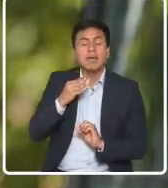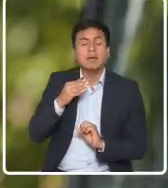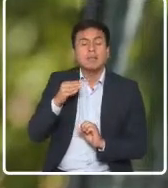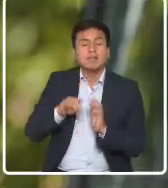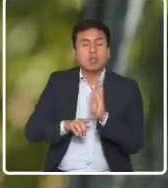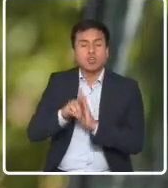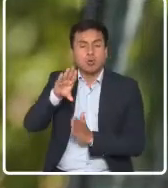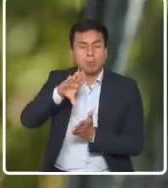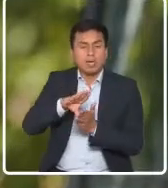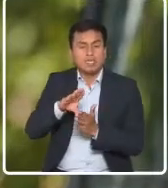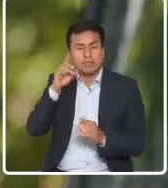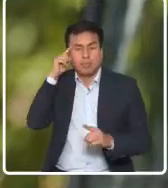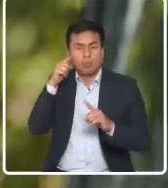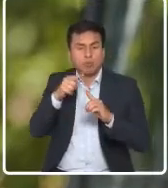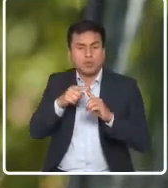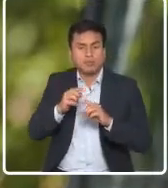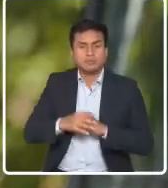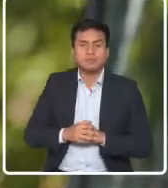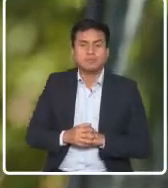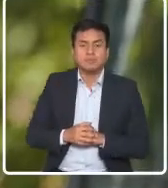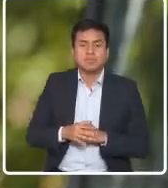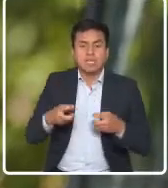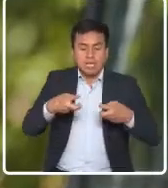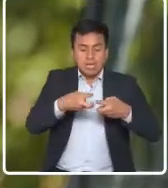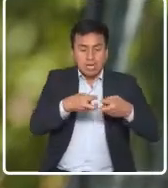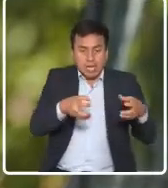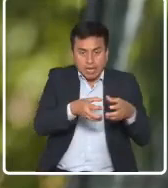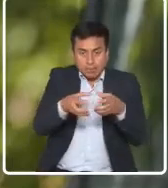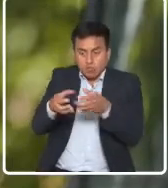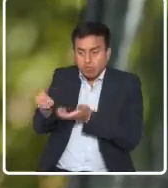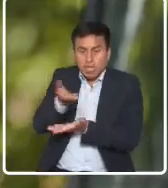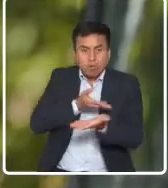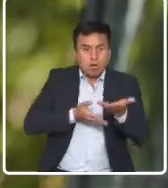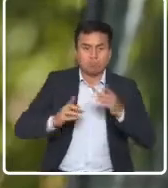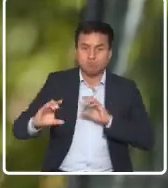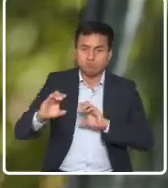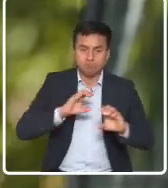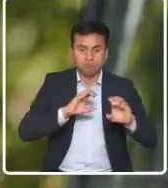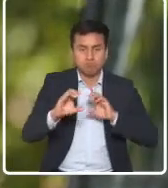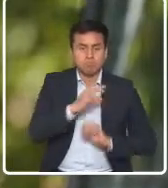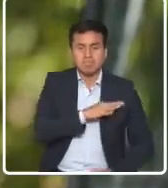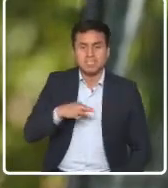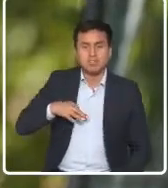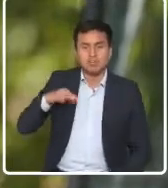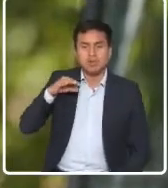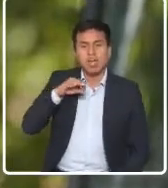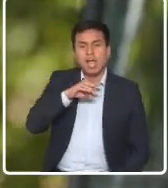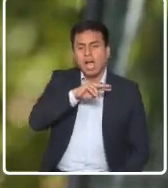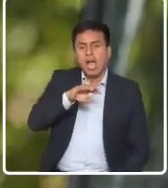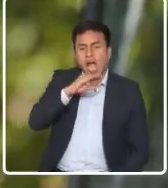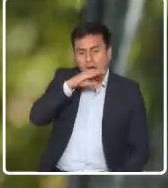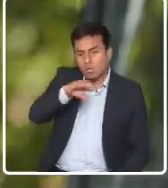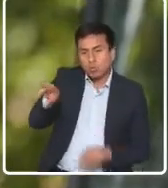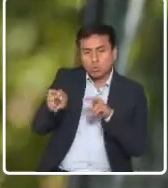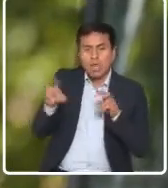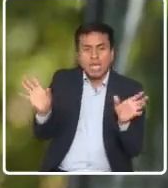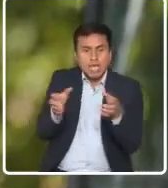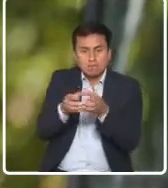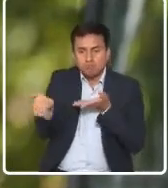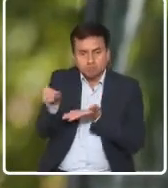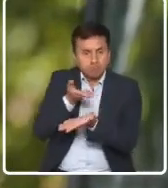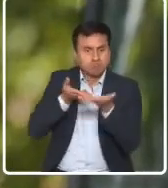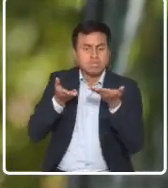ha propuesto. Los gremios hemos podido dialogar y conversar con el ministro de Agricultura y su equipo y